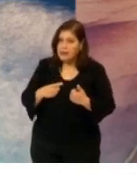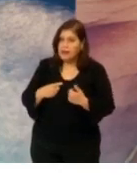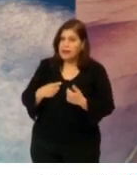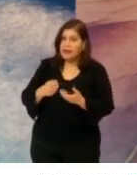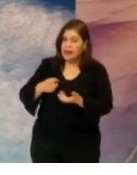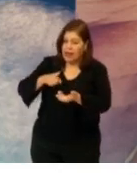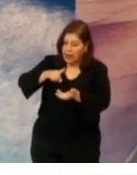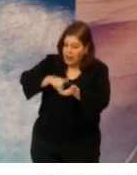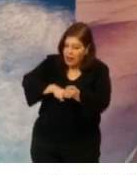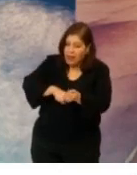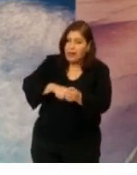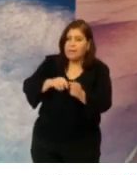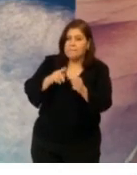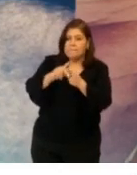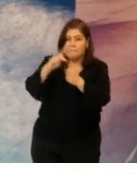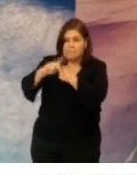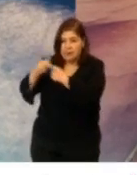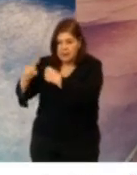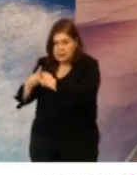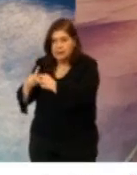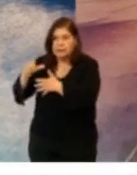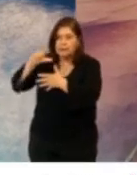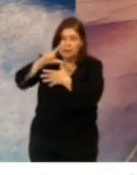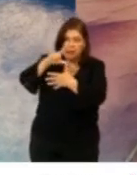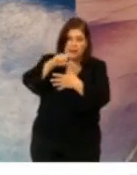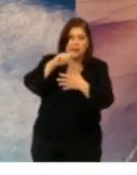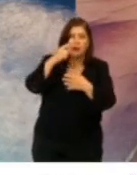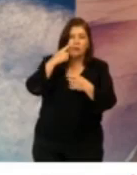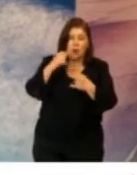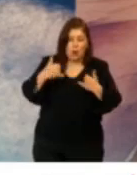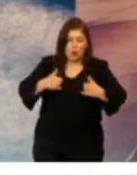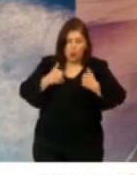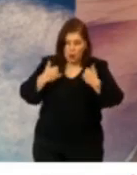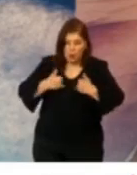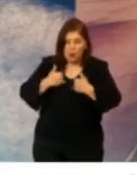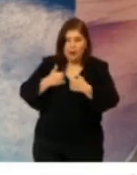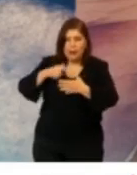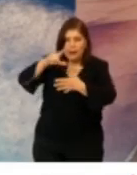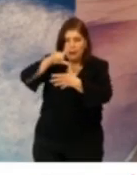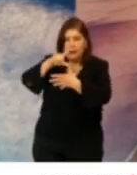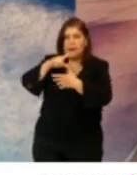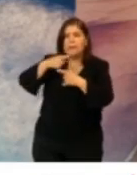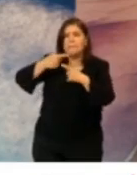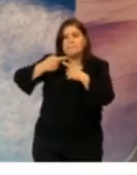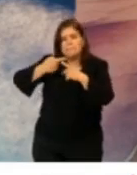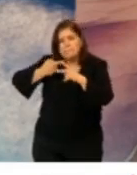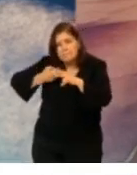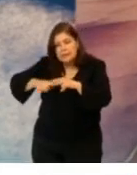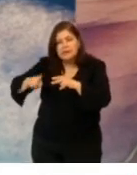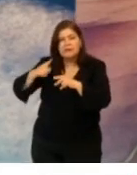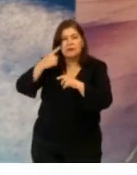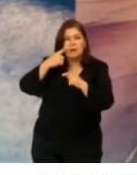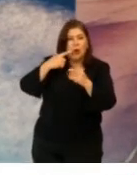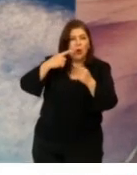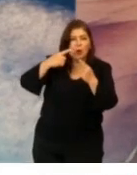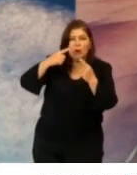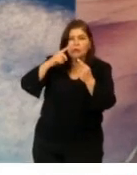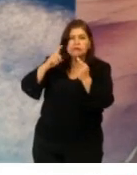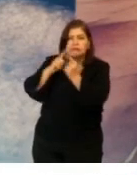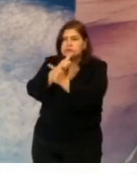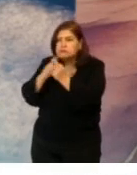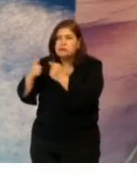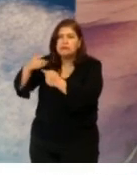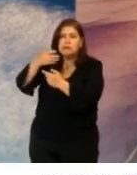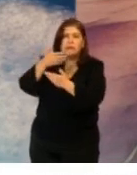los países, al interior de América Latina, que los jóvenes de América Latina comiencen a circular por los países.